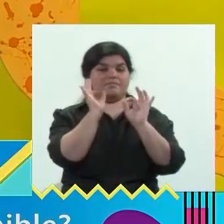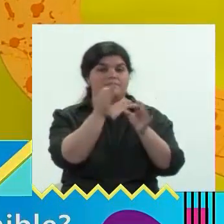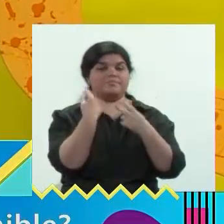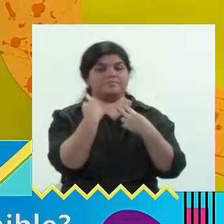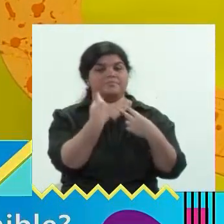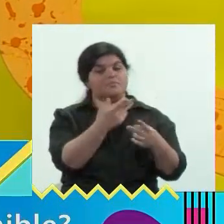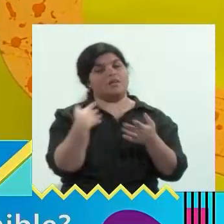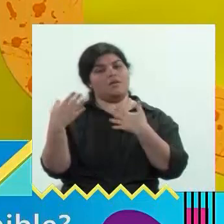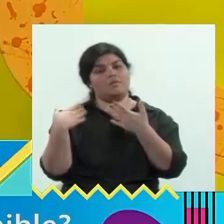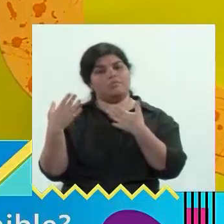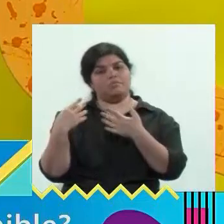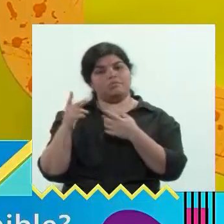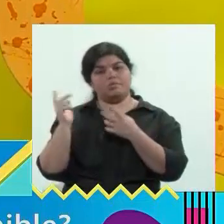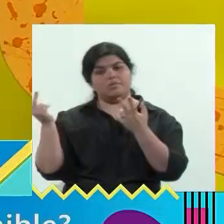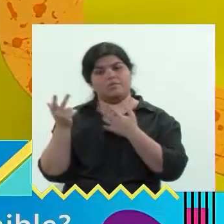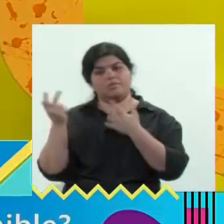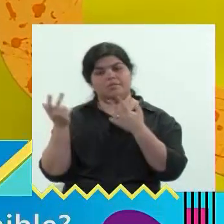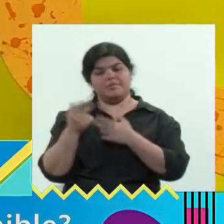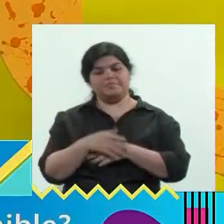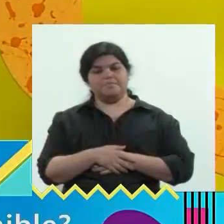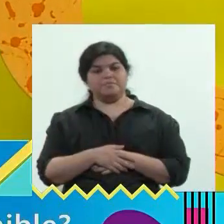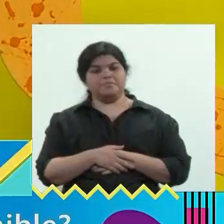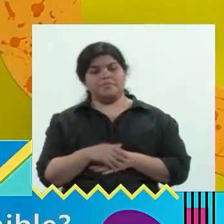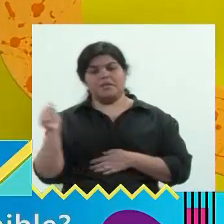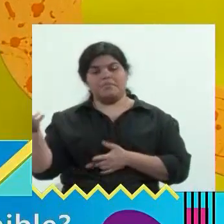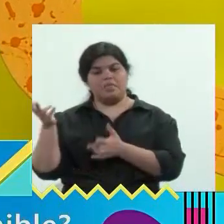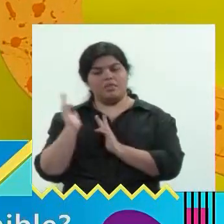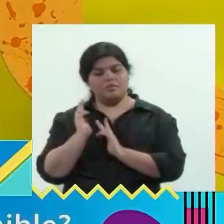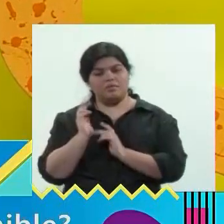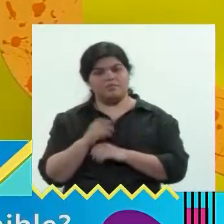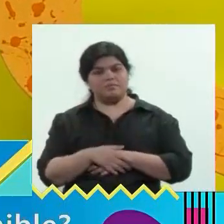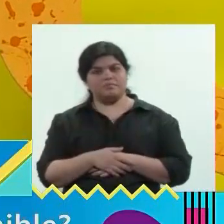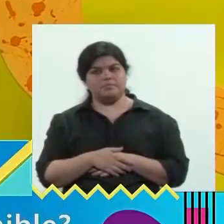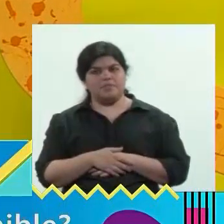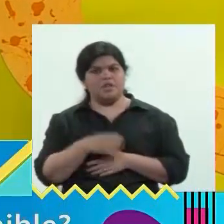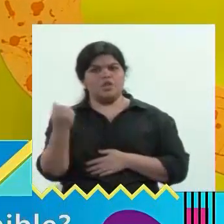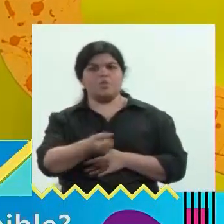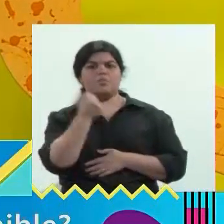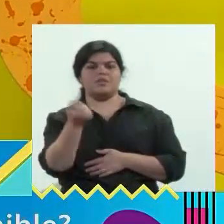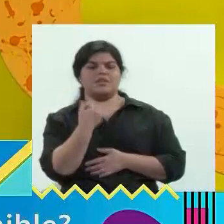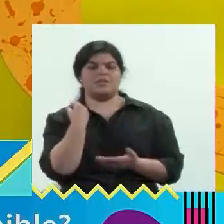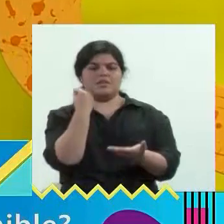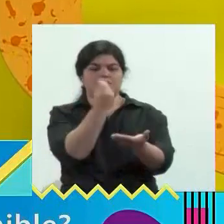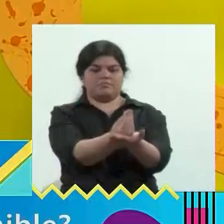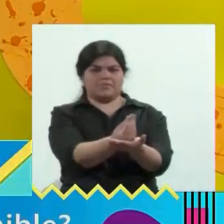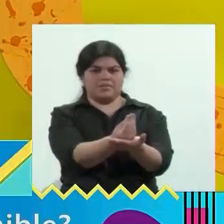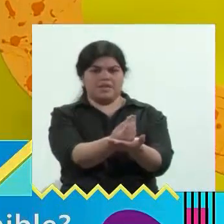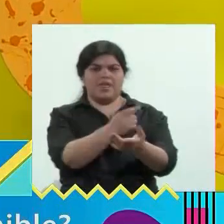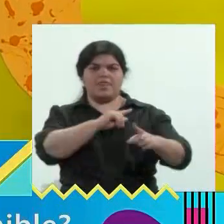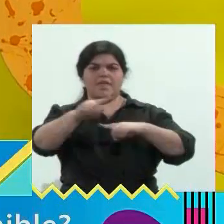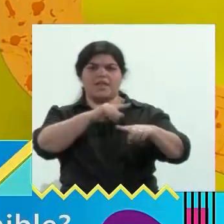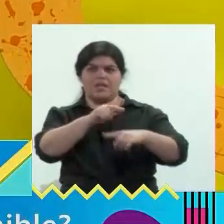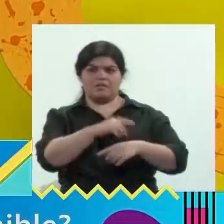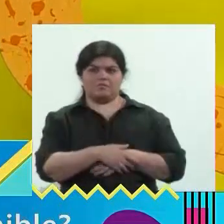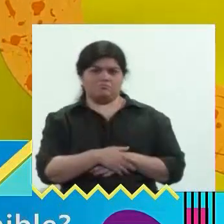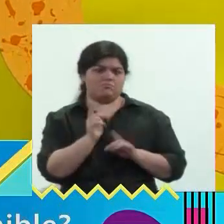Héctor y hablábamos, él me decía la importancia de los dirigentes. El territorio es una